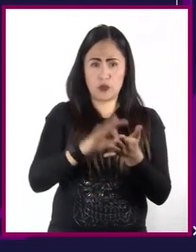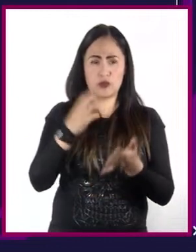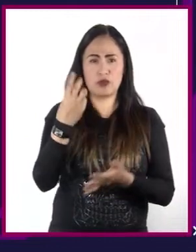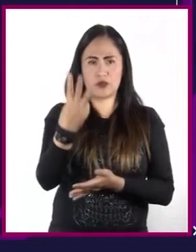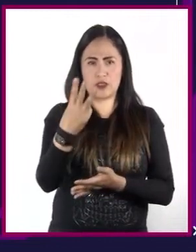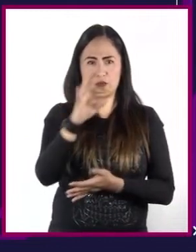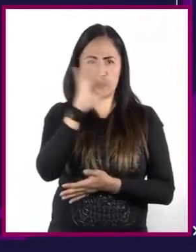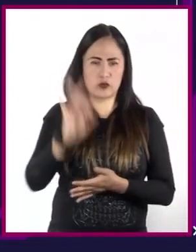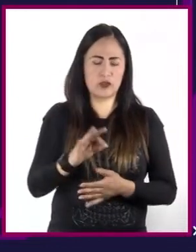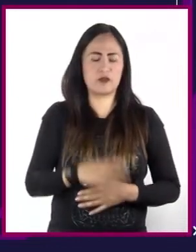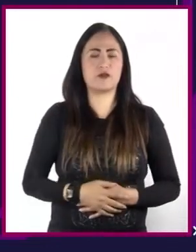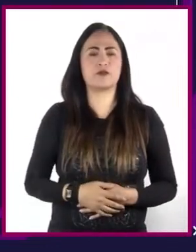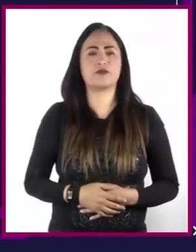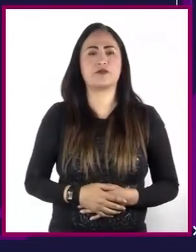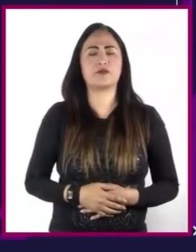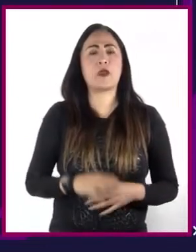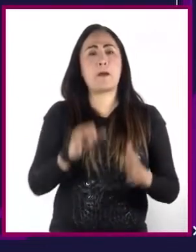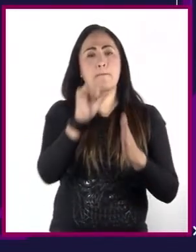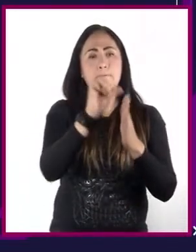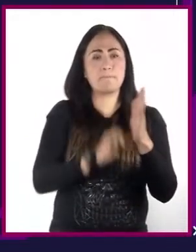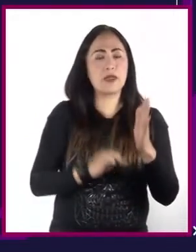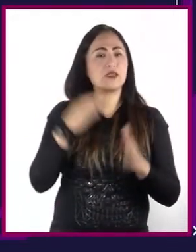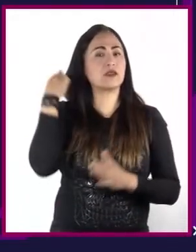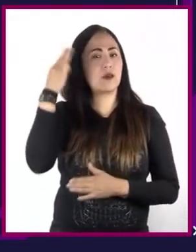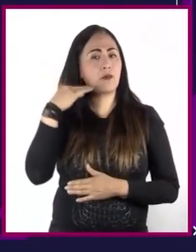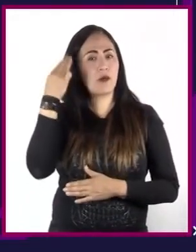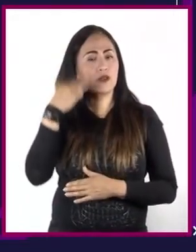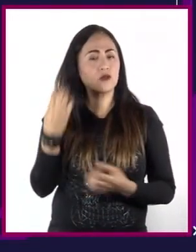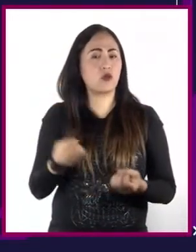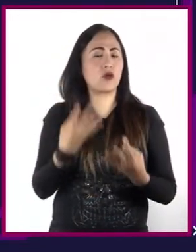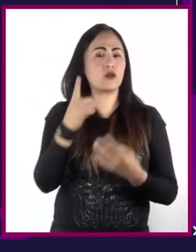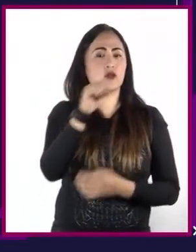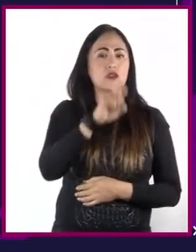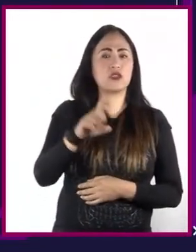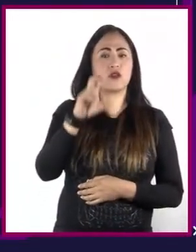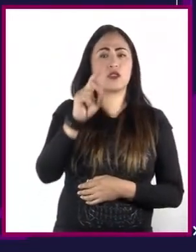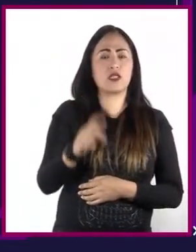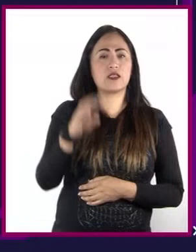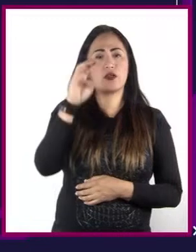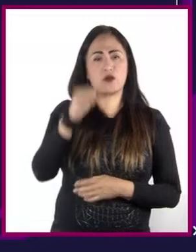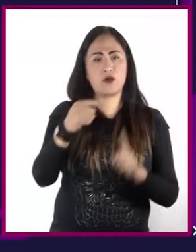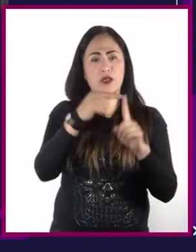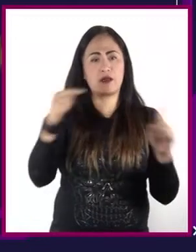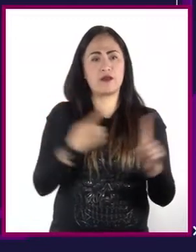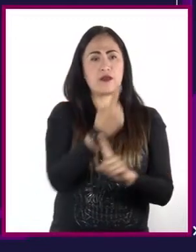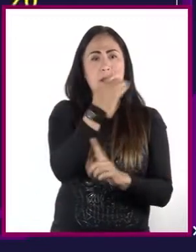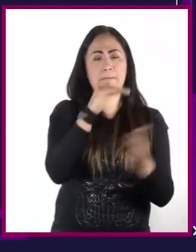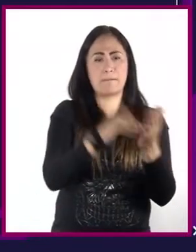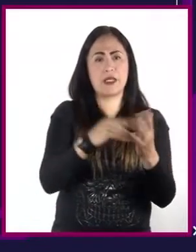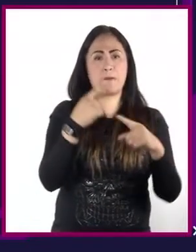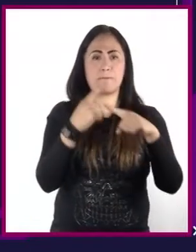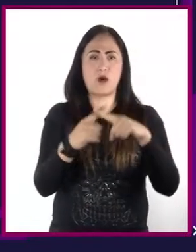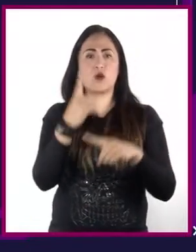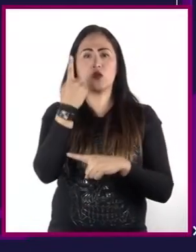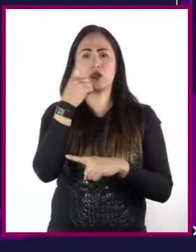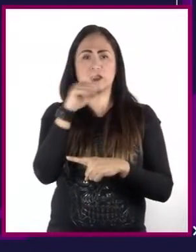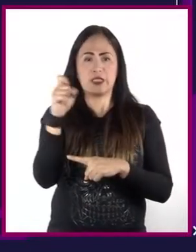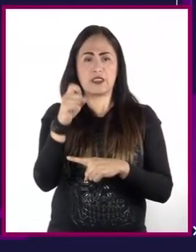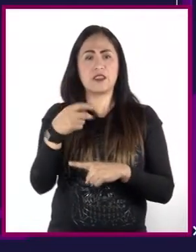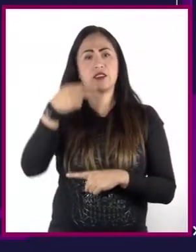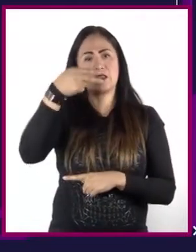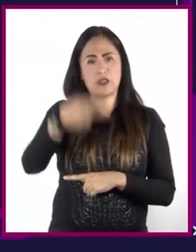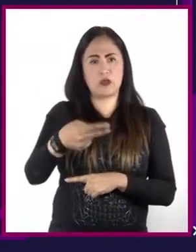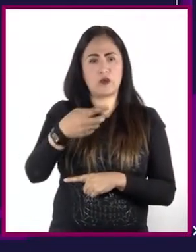porcentaje de libros vendidos durante el mes de marzo es igual a 139 entre 1000 y se multiplica por 100 y nos